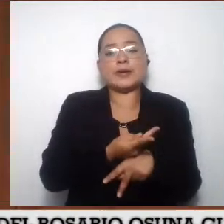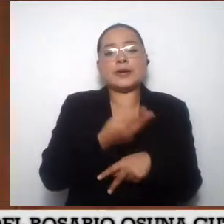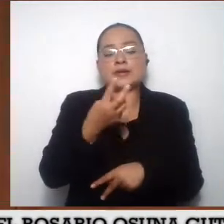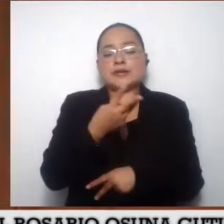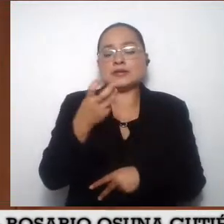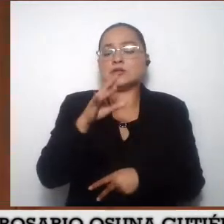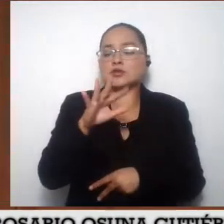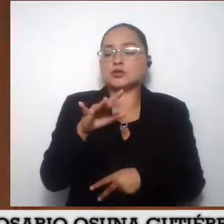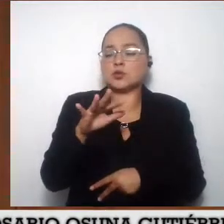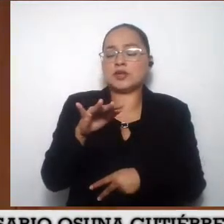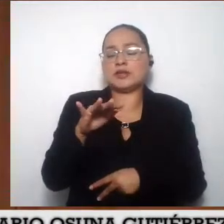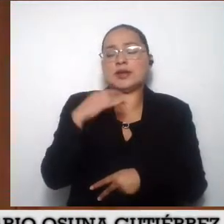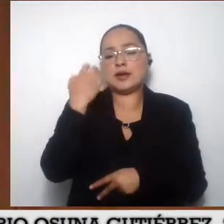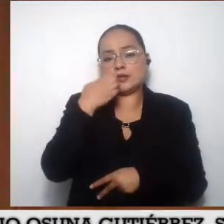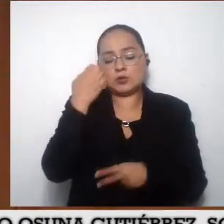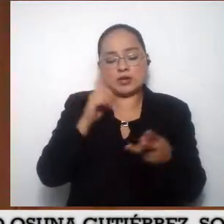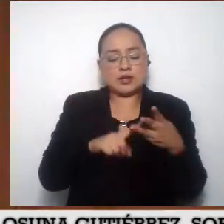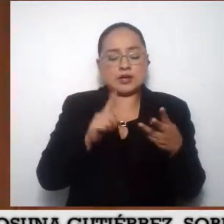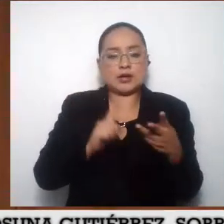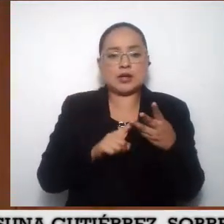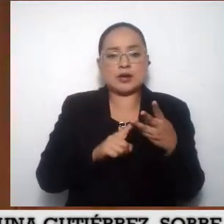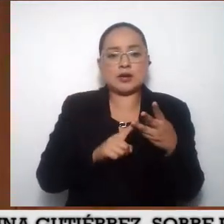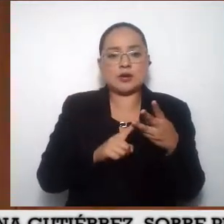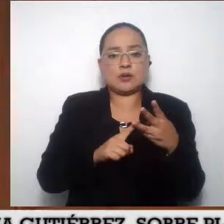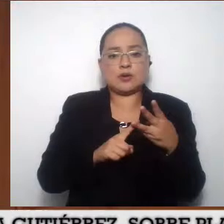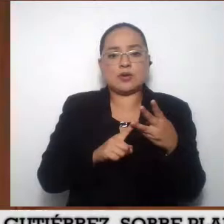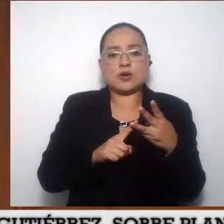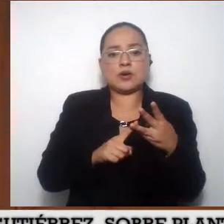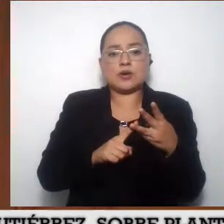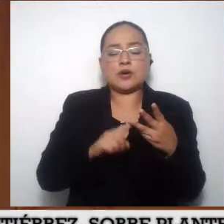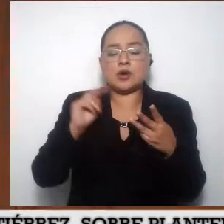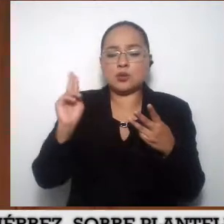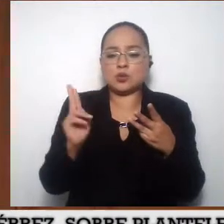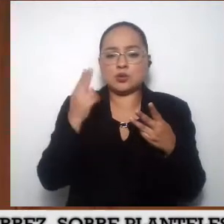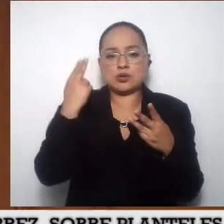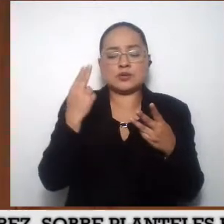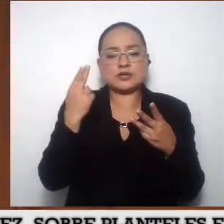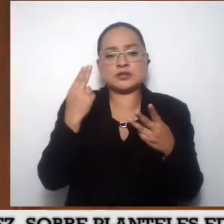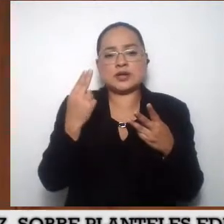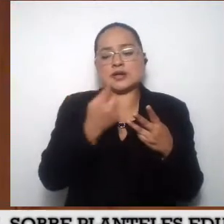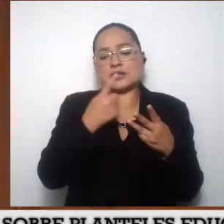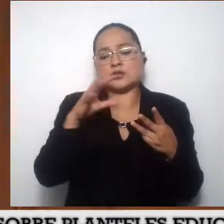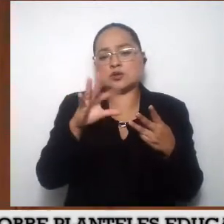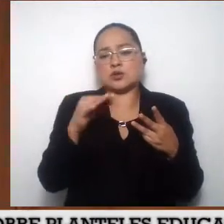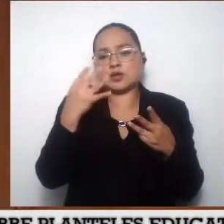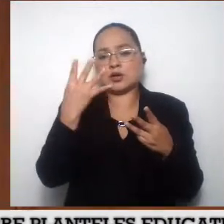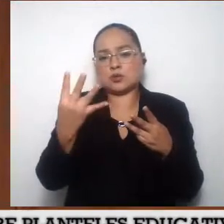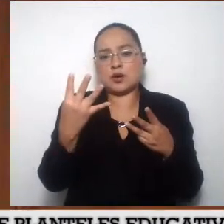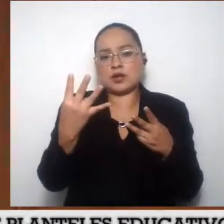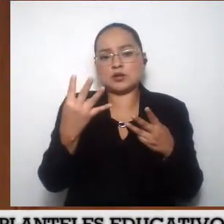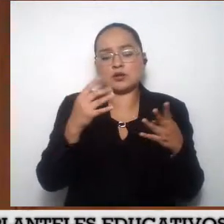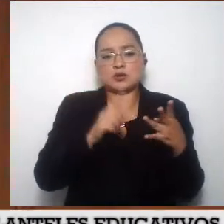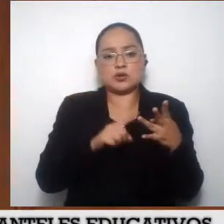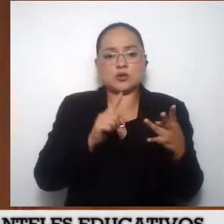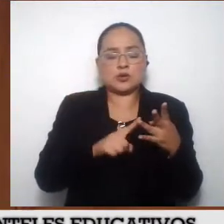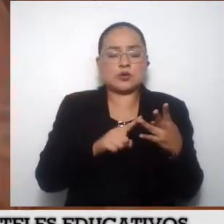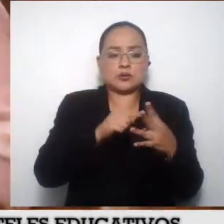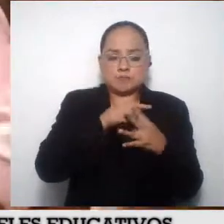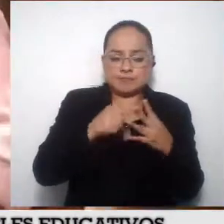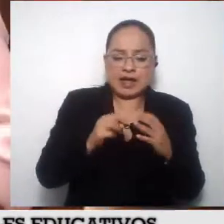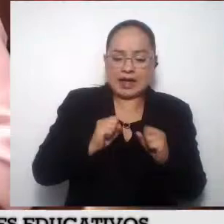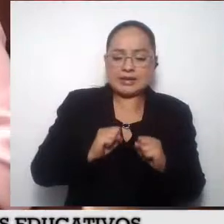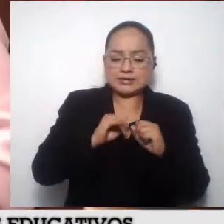350 planteles, educación superior, 144 espacios educativos, mientras